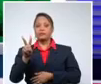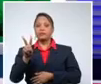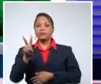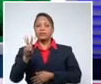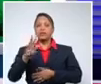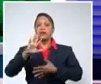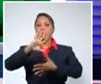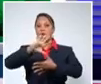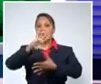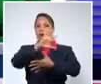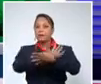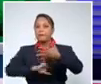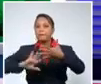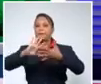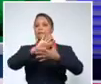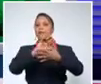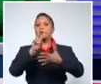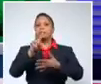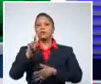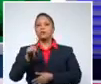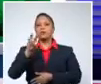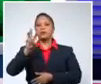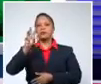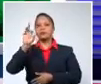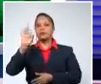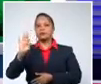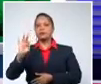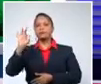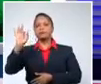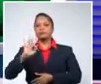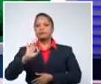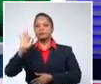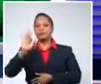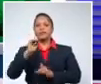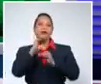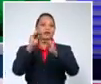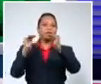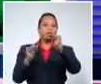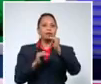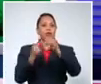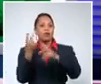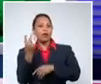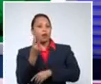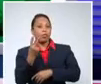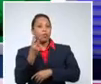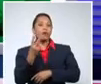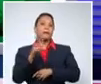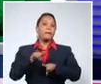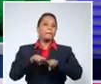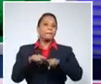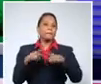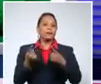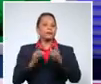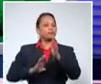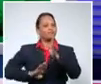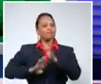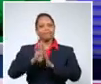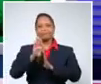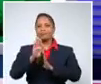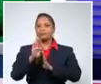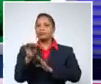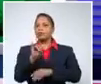Américas, 2,38%. Inferior a estas dos, pero elevada para